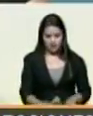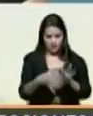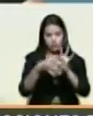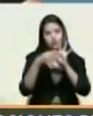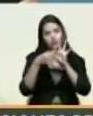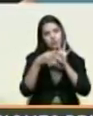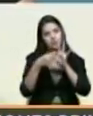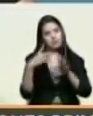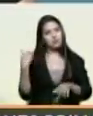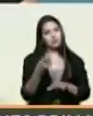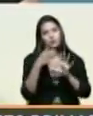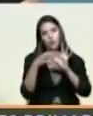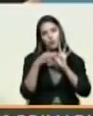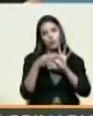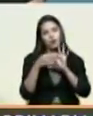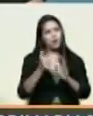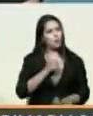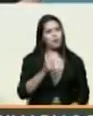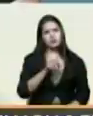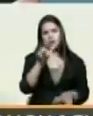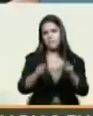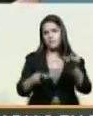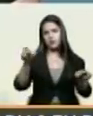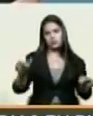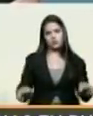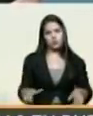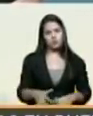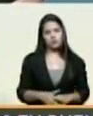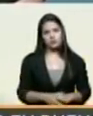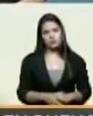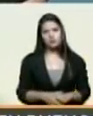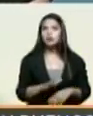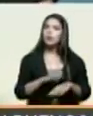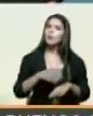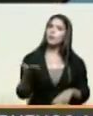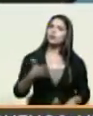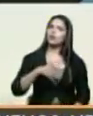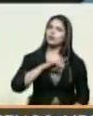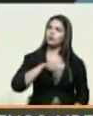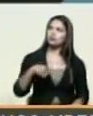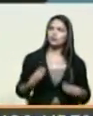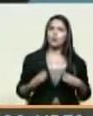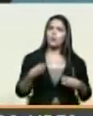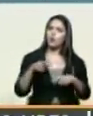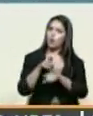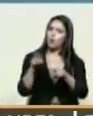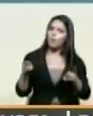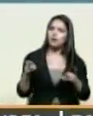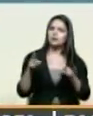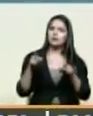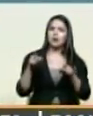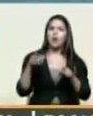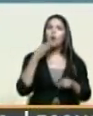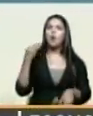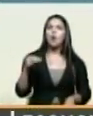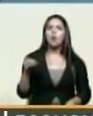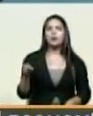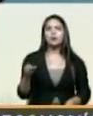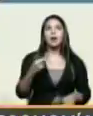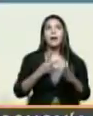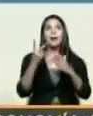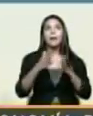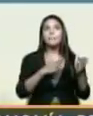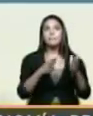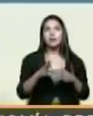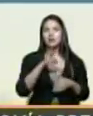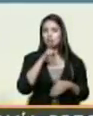solidaridad hacia cualquier ser humano. ¿Y por qué a nosotros nos preocupan estos jóvenes? Porque el plan es